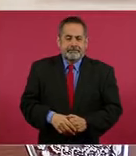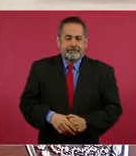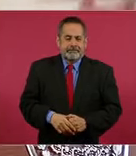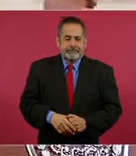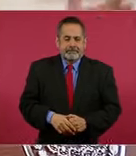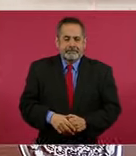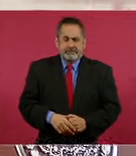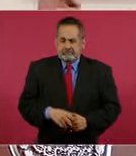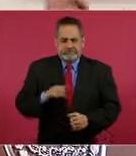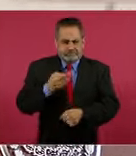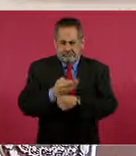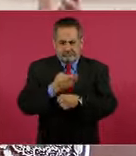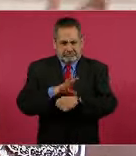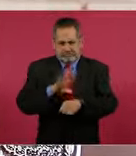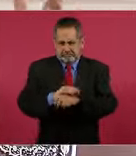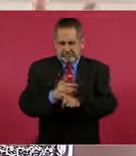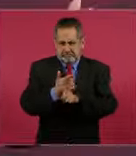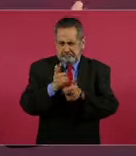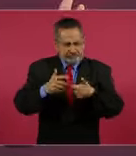ya se permite.